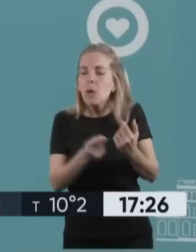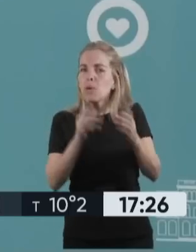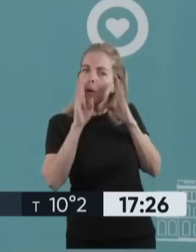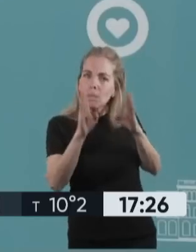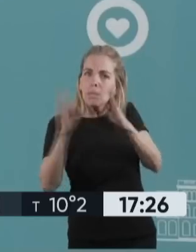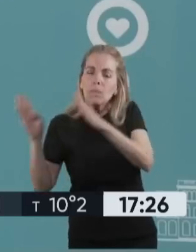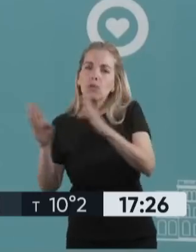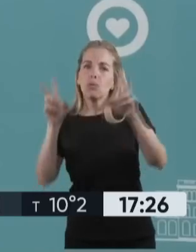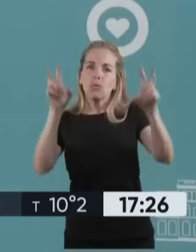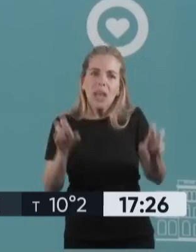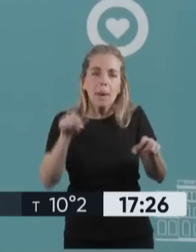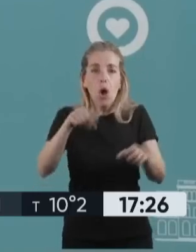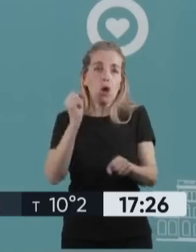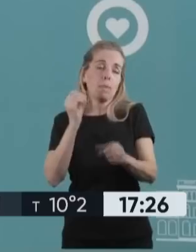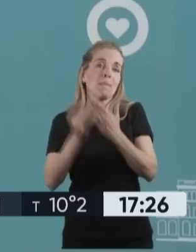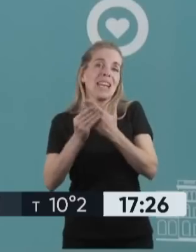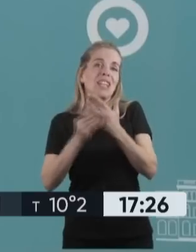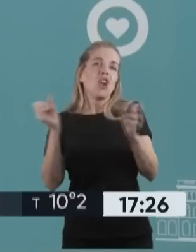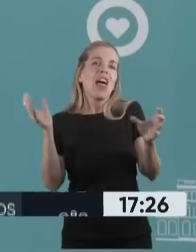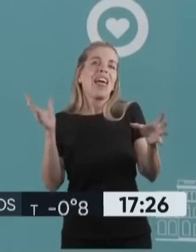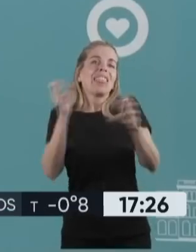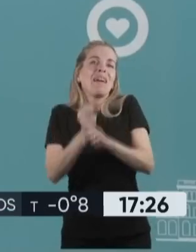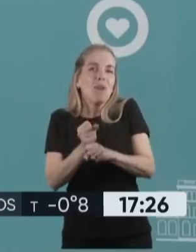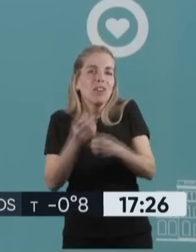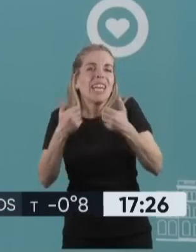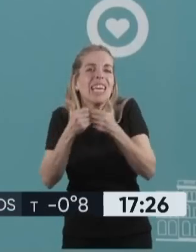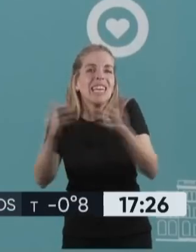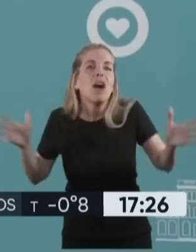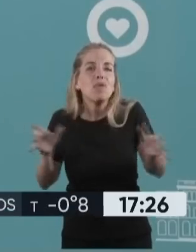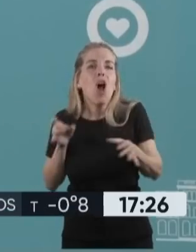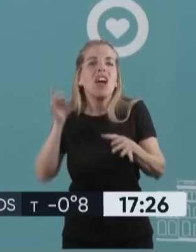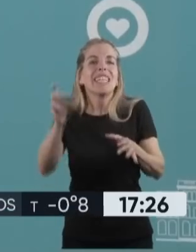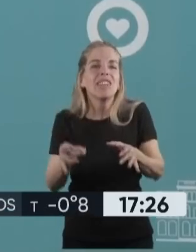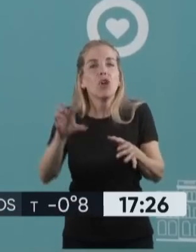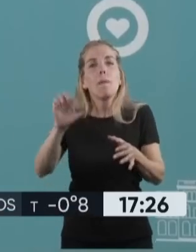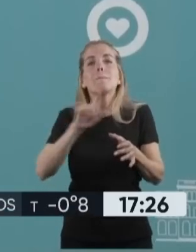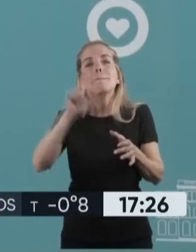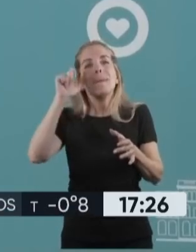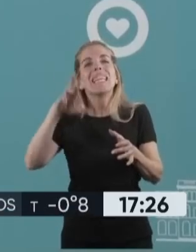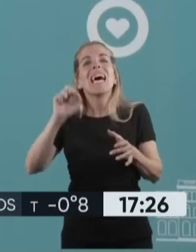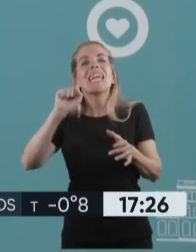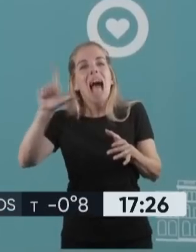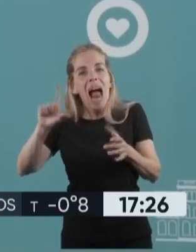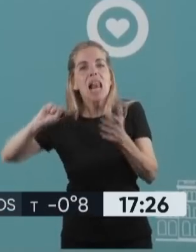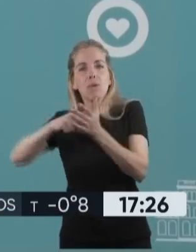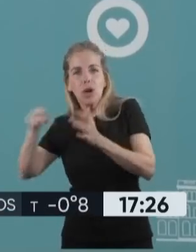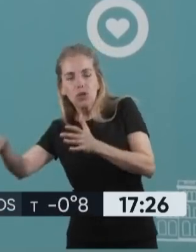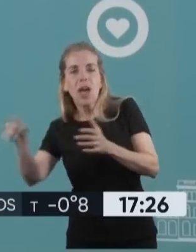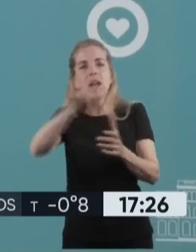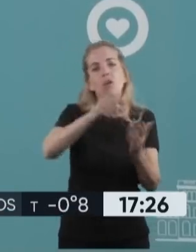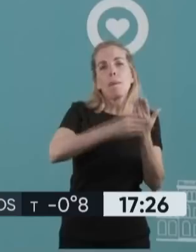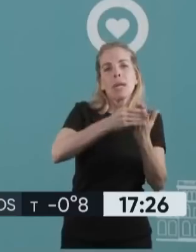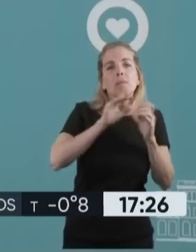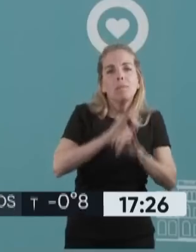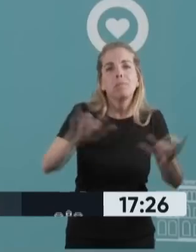Hoy el ministro de Transporte inauguró finalmente la estación Paternal en la ciudad de Buenos Aires. El ministro Katopodis anunció